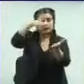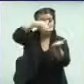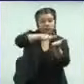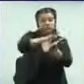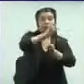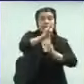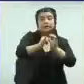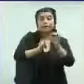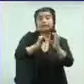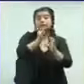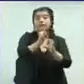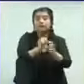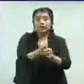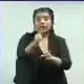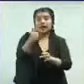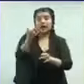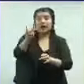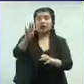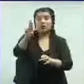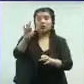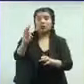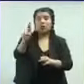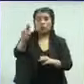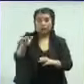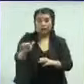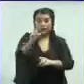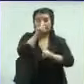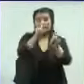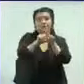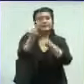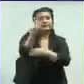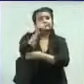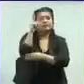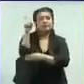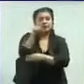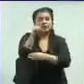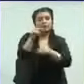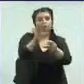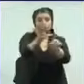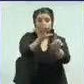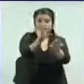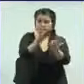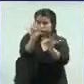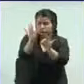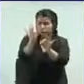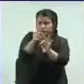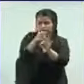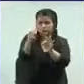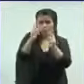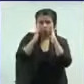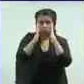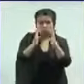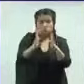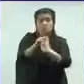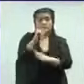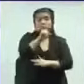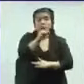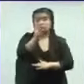Internacional La Aurora. Y tal vez sí vale la pena agregar a eso una llamada de atención a los